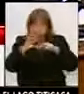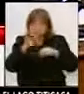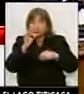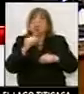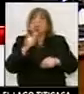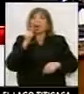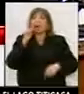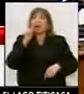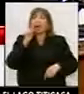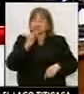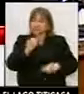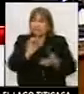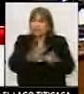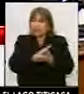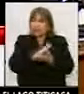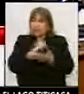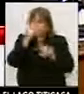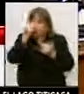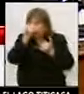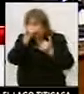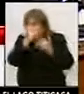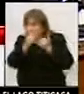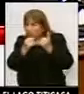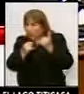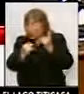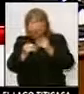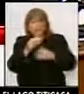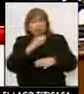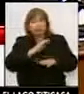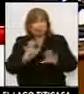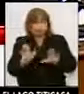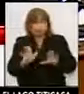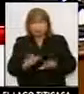inaspame tucorja chay último, chay